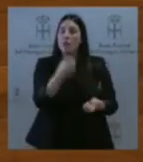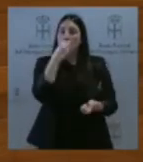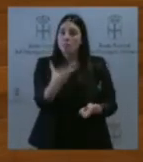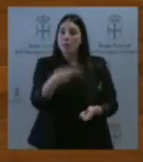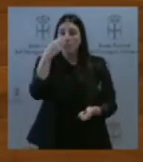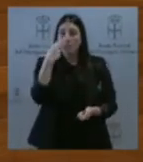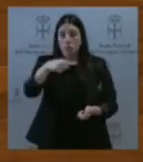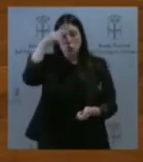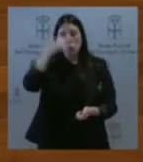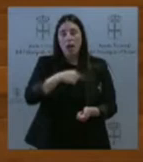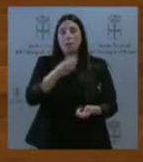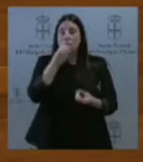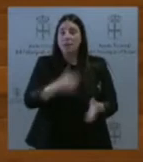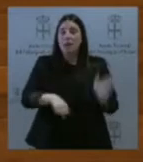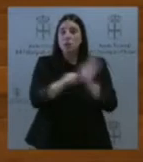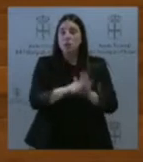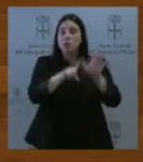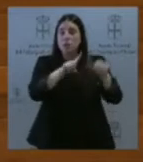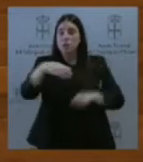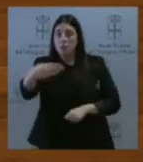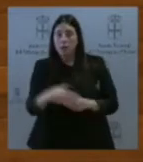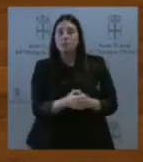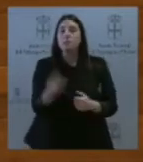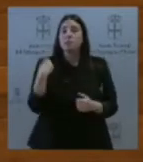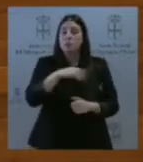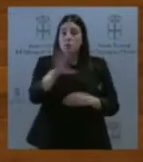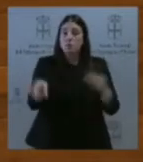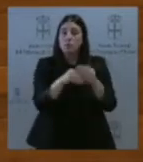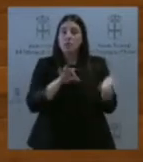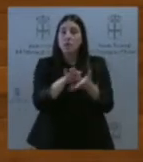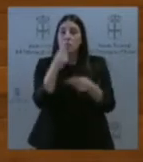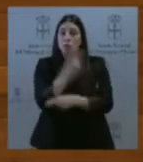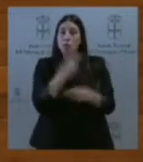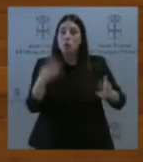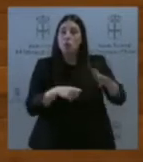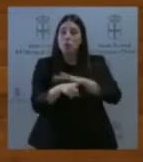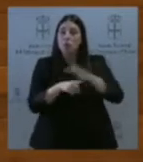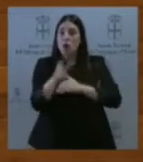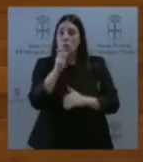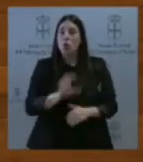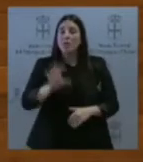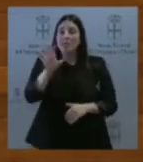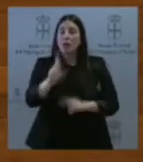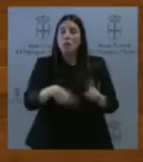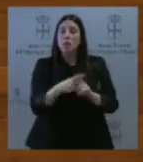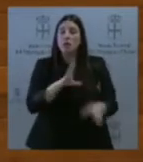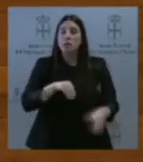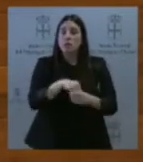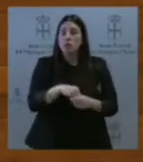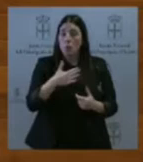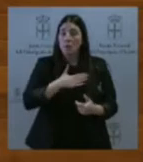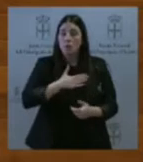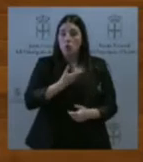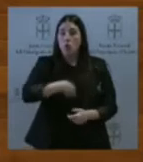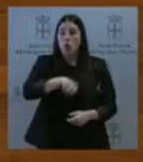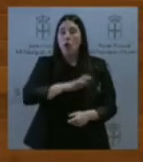saber, aquellos adscritos a un servicio público gestionado por el Estado o que pertenezcan al patrimonio nacional. Para los bienes que caen fuera